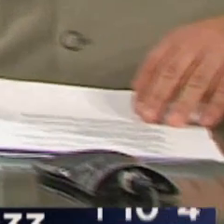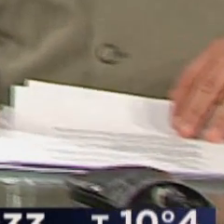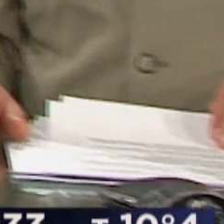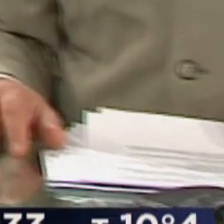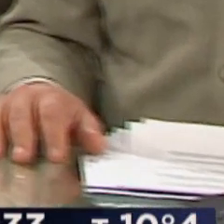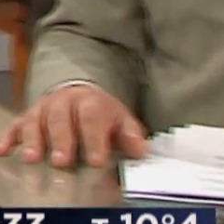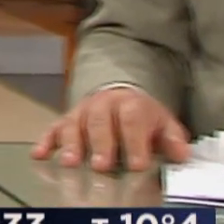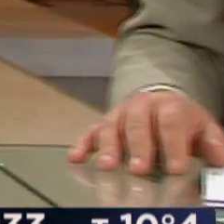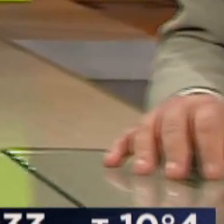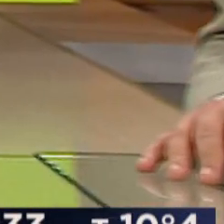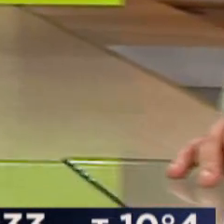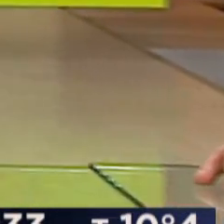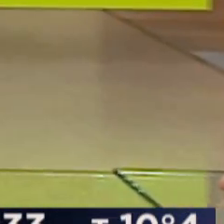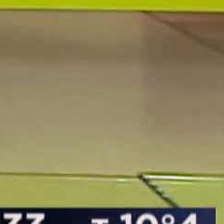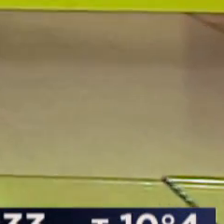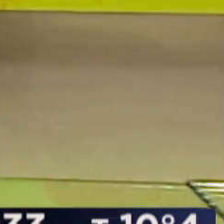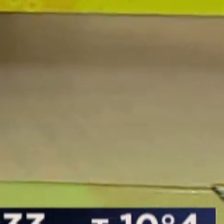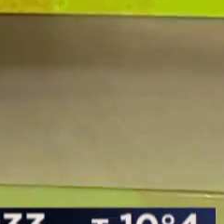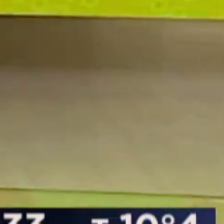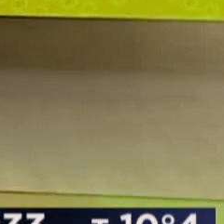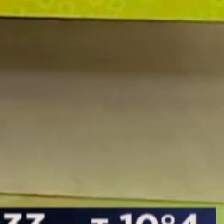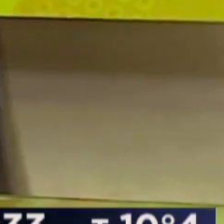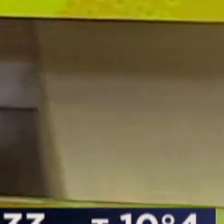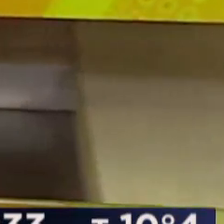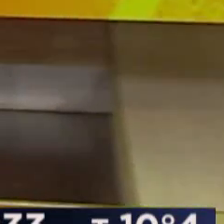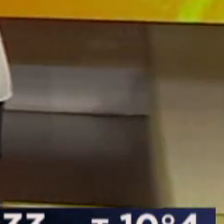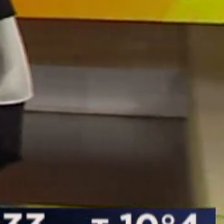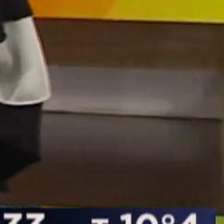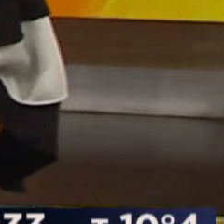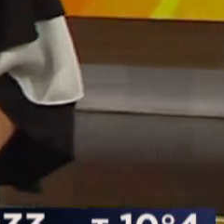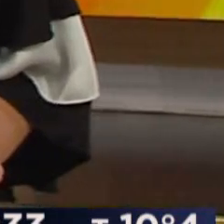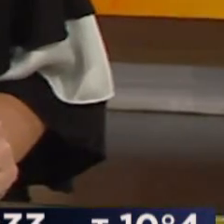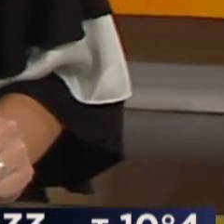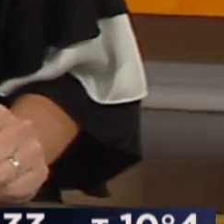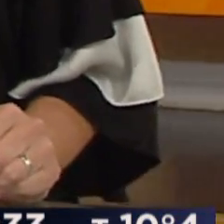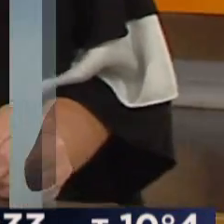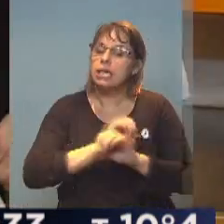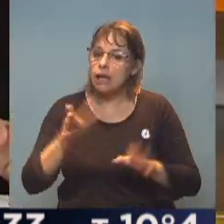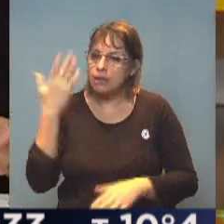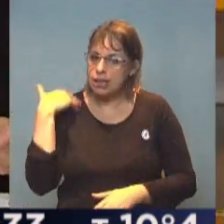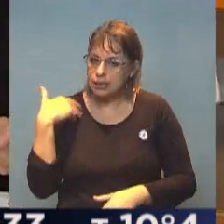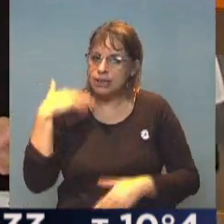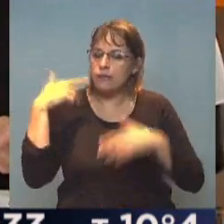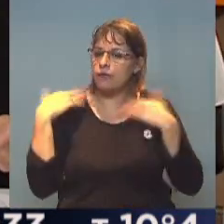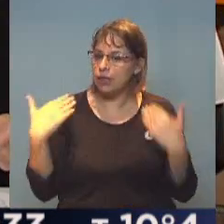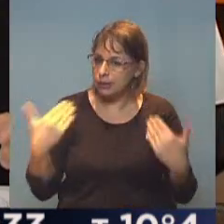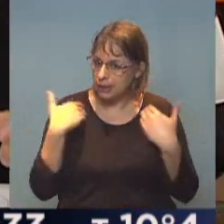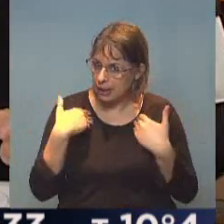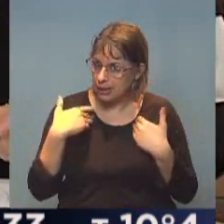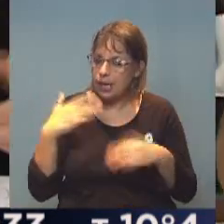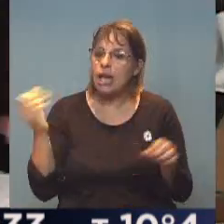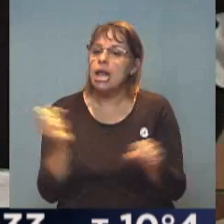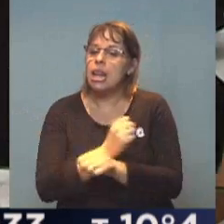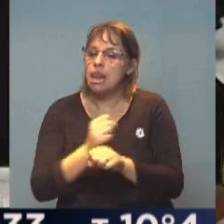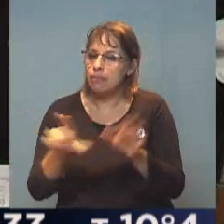familiares y víctimas de delitos graves celebraron la aprobación en la cámara de diputados del proyecto de ley que restringe las salidas